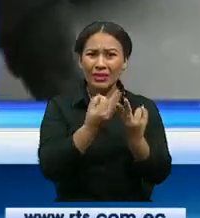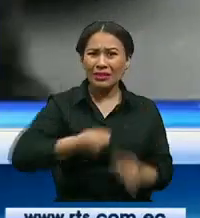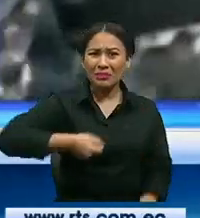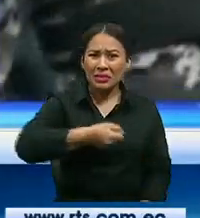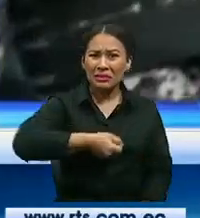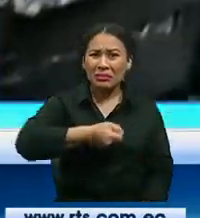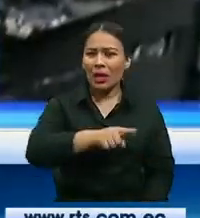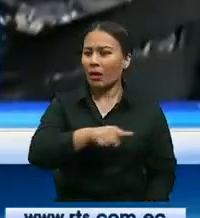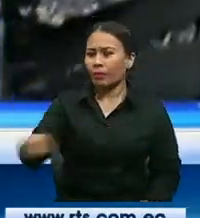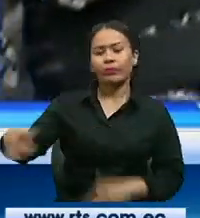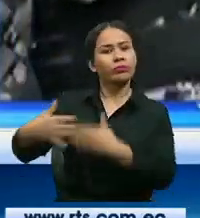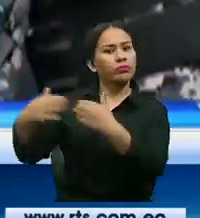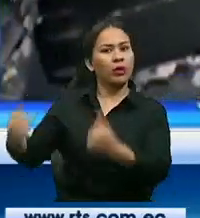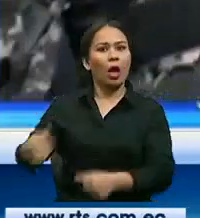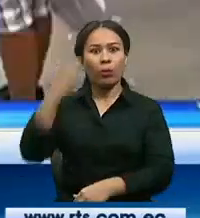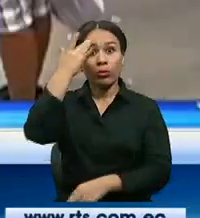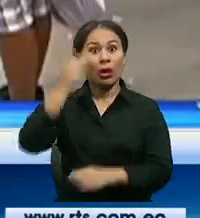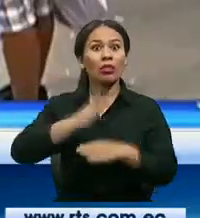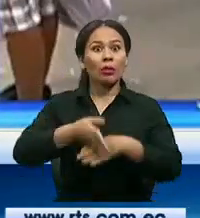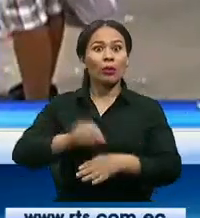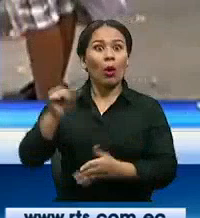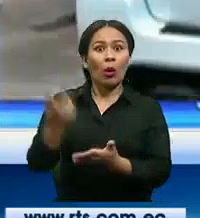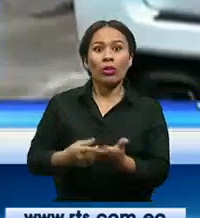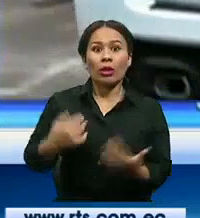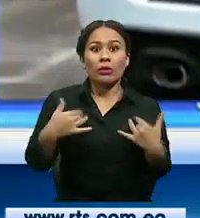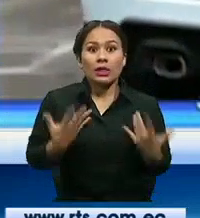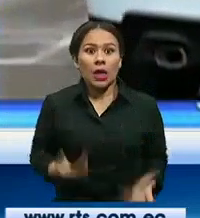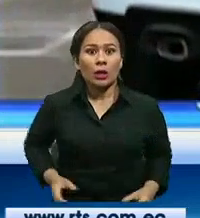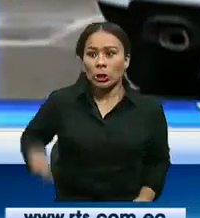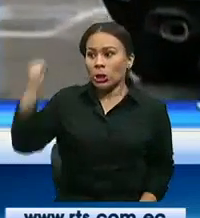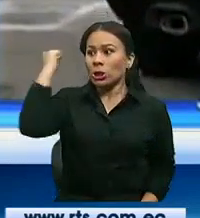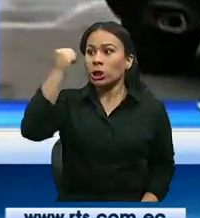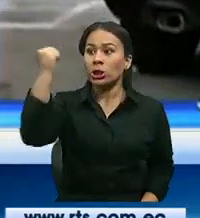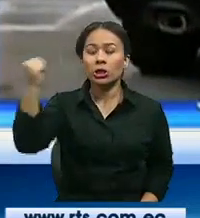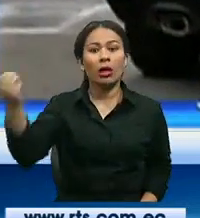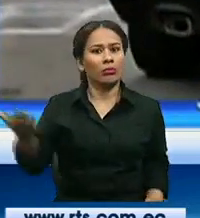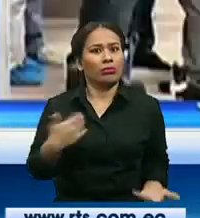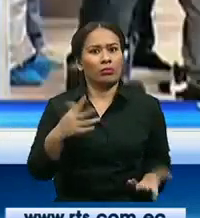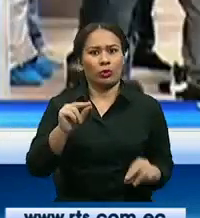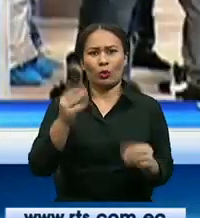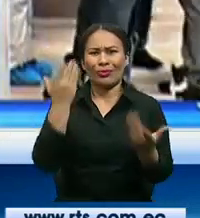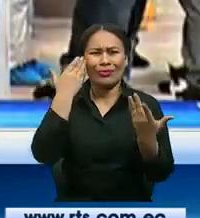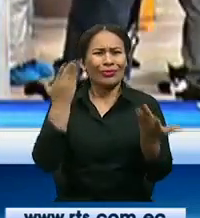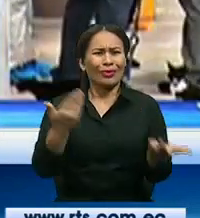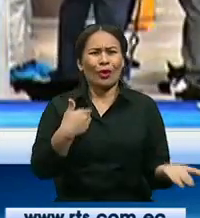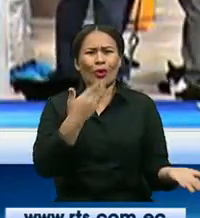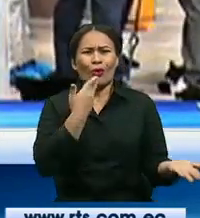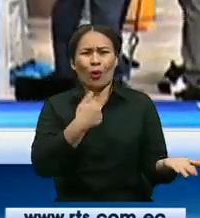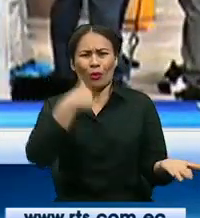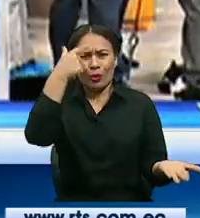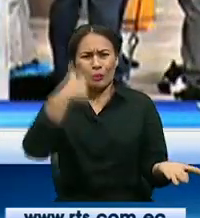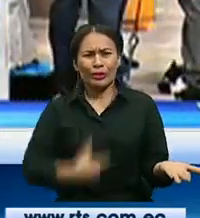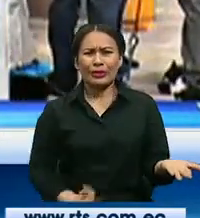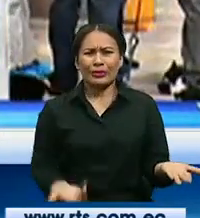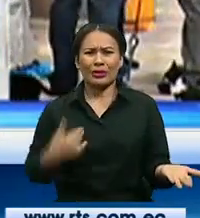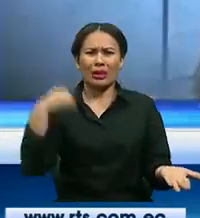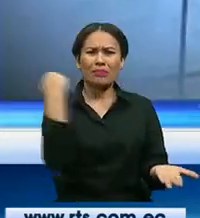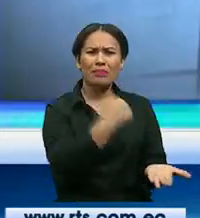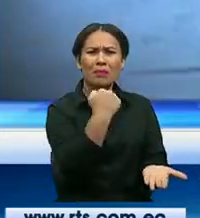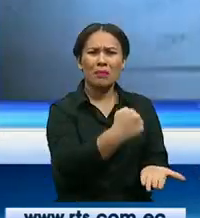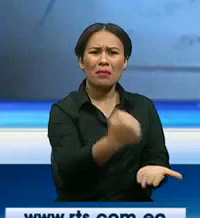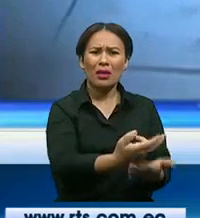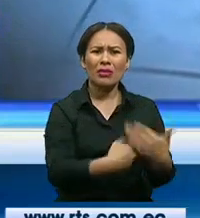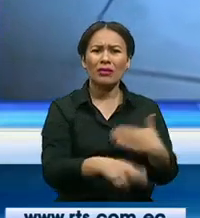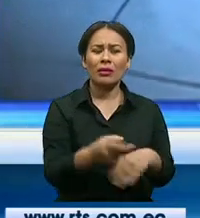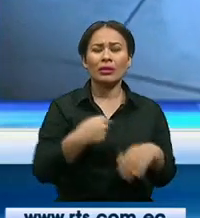pronto se le meta la locura de nuevamente acuchillar a las personas. No sé qué le dio a este señor de un momento a otro.